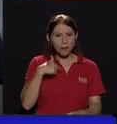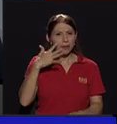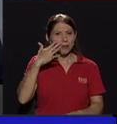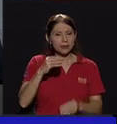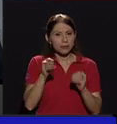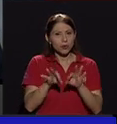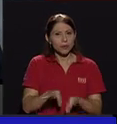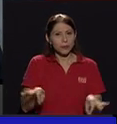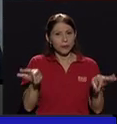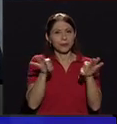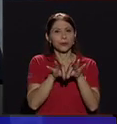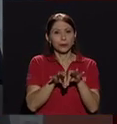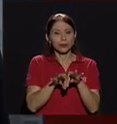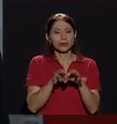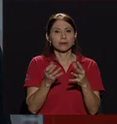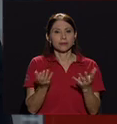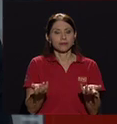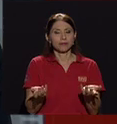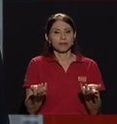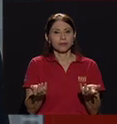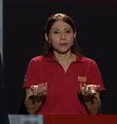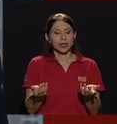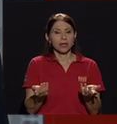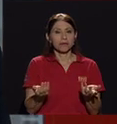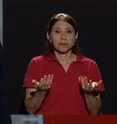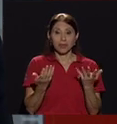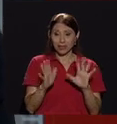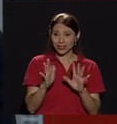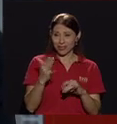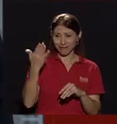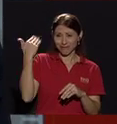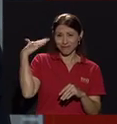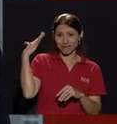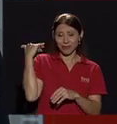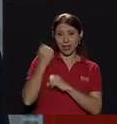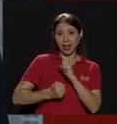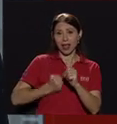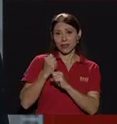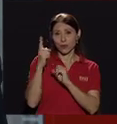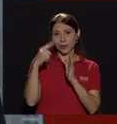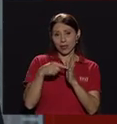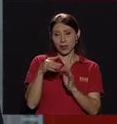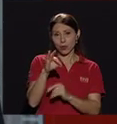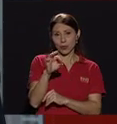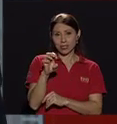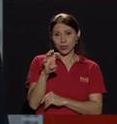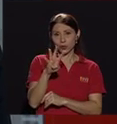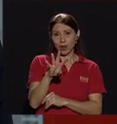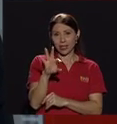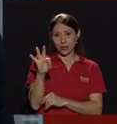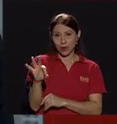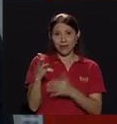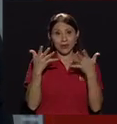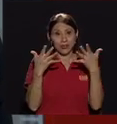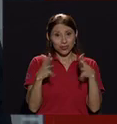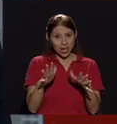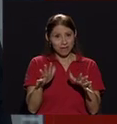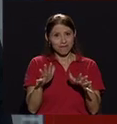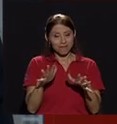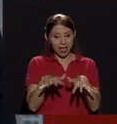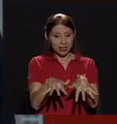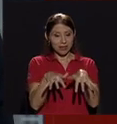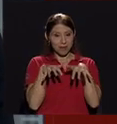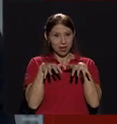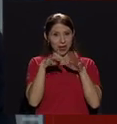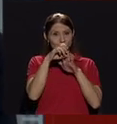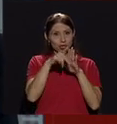mí me parece muy importante, bueno, después de ese periodo del 49, ¿verdad? Cuando nuestro constituyente aprueba el